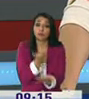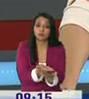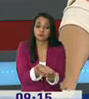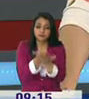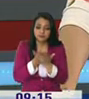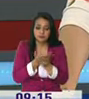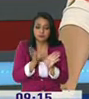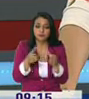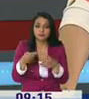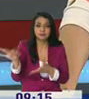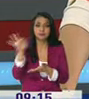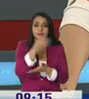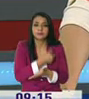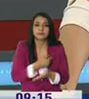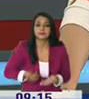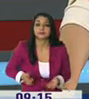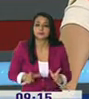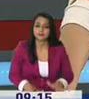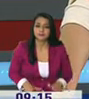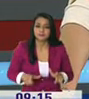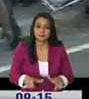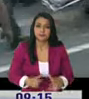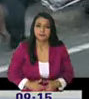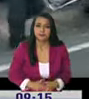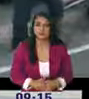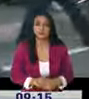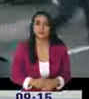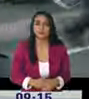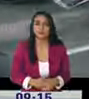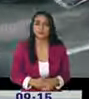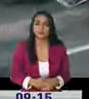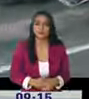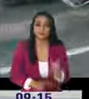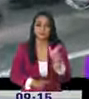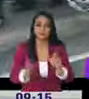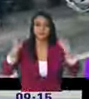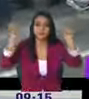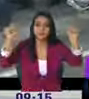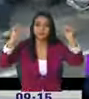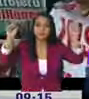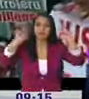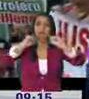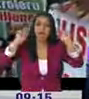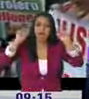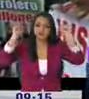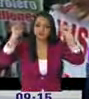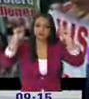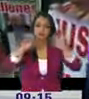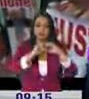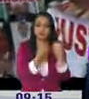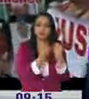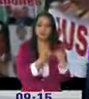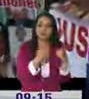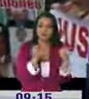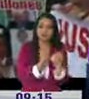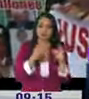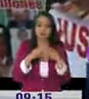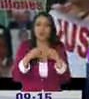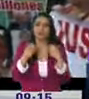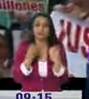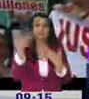una comitiva del presidente Lenín Moreno. Con carteles, pancartas y consignas, miembros de organizaciones sociales,